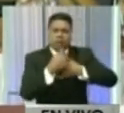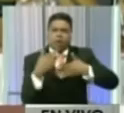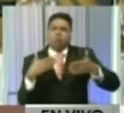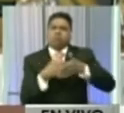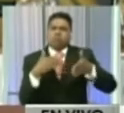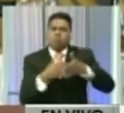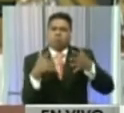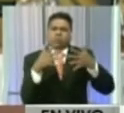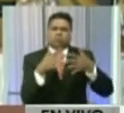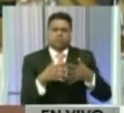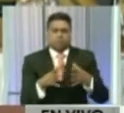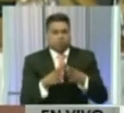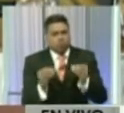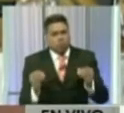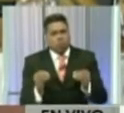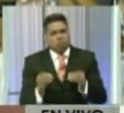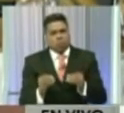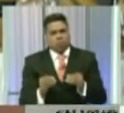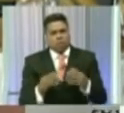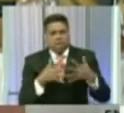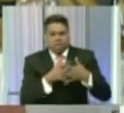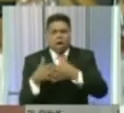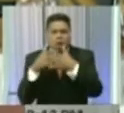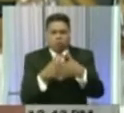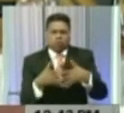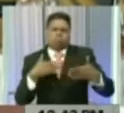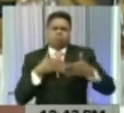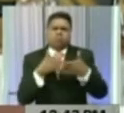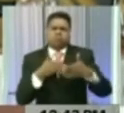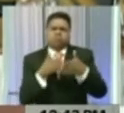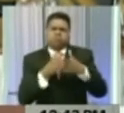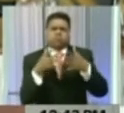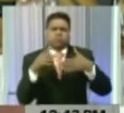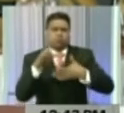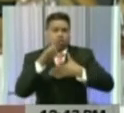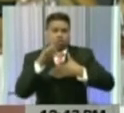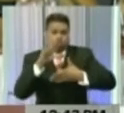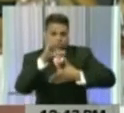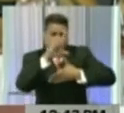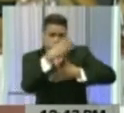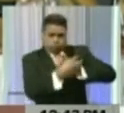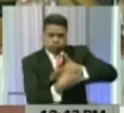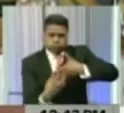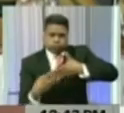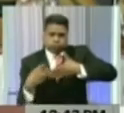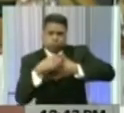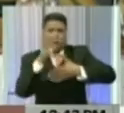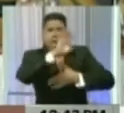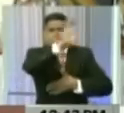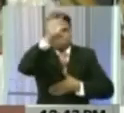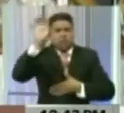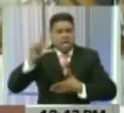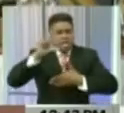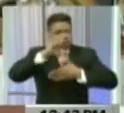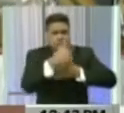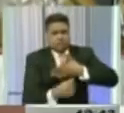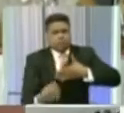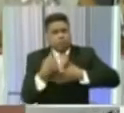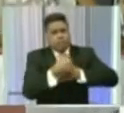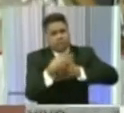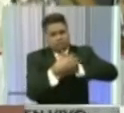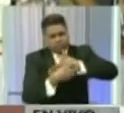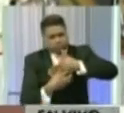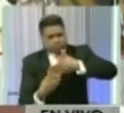el otro elemento que tenemos aquí es una nueva política, una revolución tributaria. Bueno, ahí hay seis elementos que